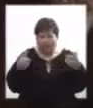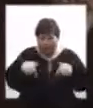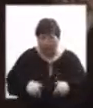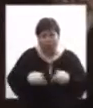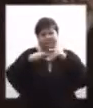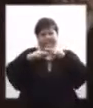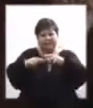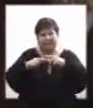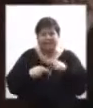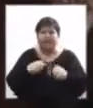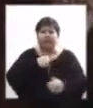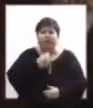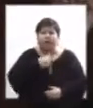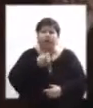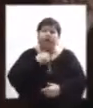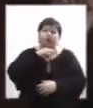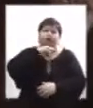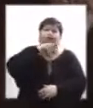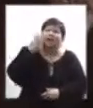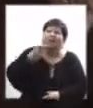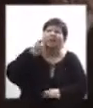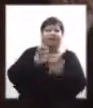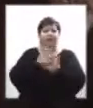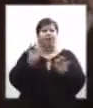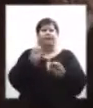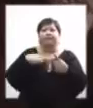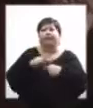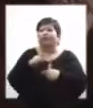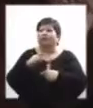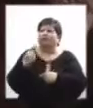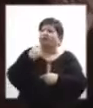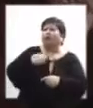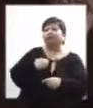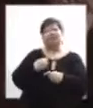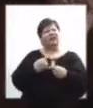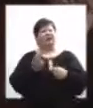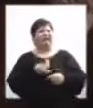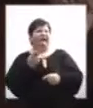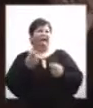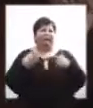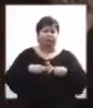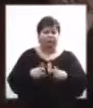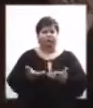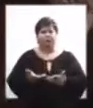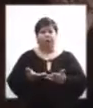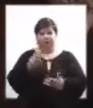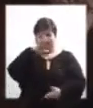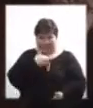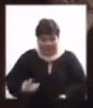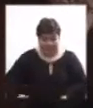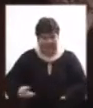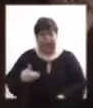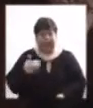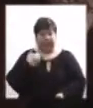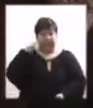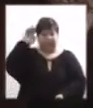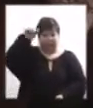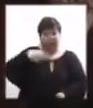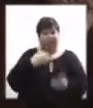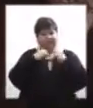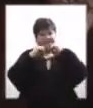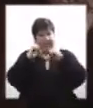el tono cuando se siembra la duda acerca de Ni más ni menos que del presidente de la república y del